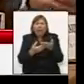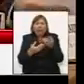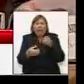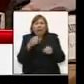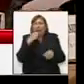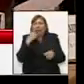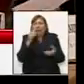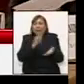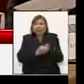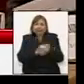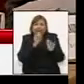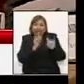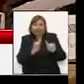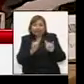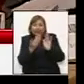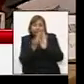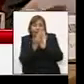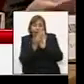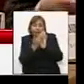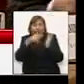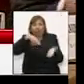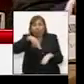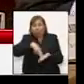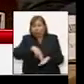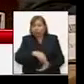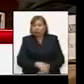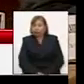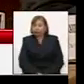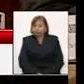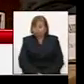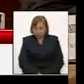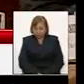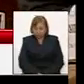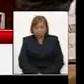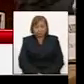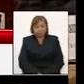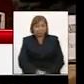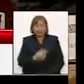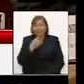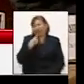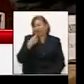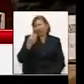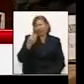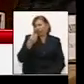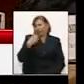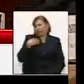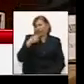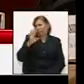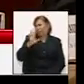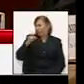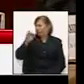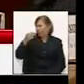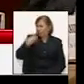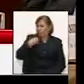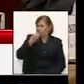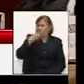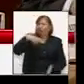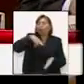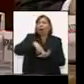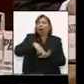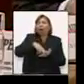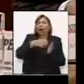dicho de quedarse en la puerta. Bien, el pararme en la puerta no necesariamente vas a cumplir una